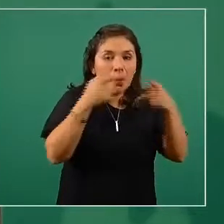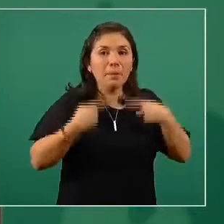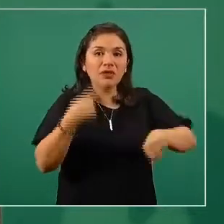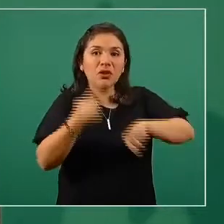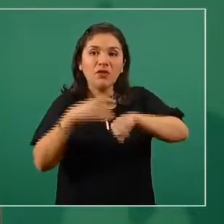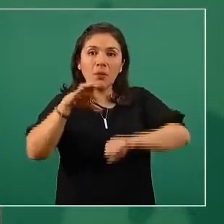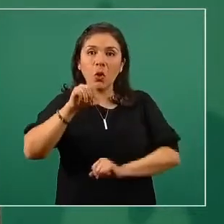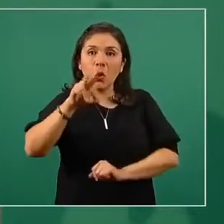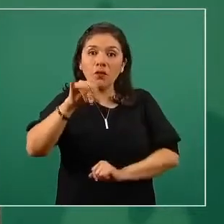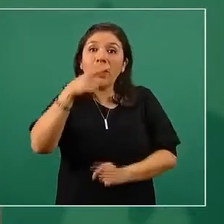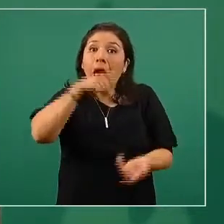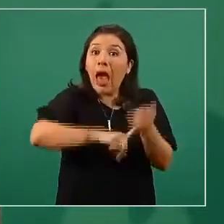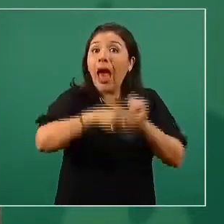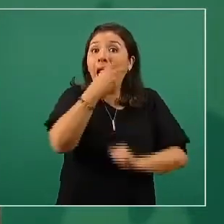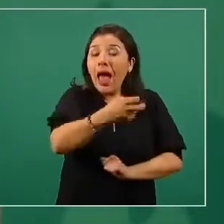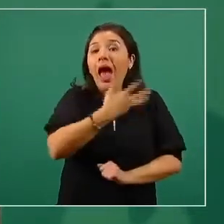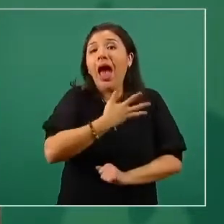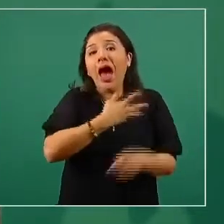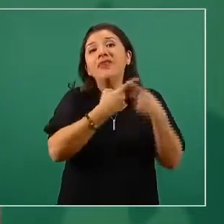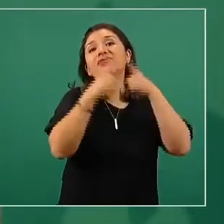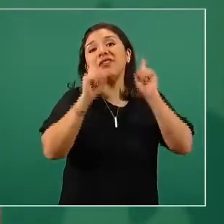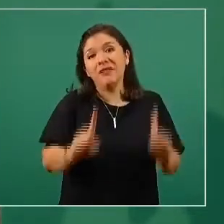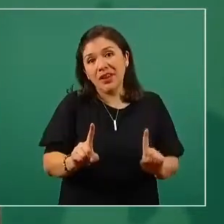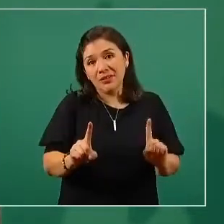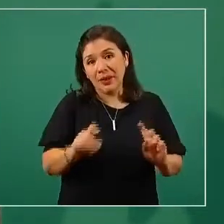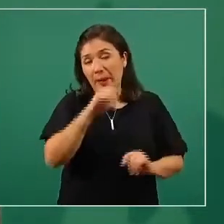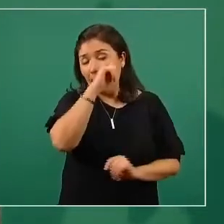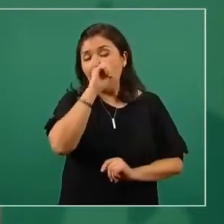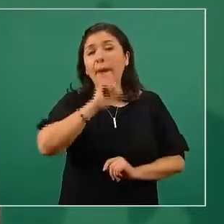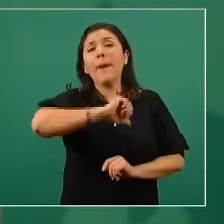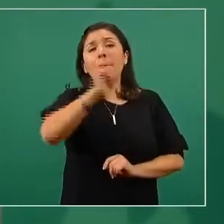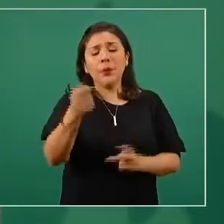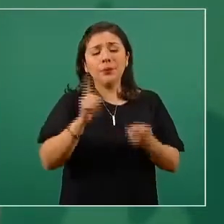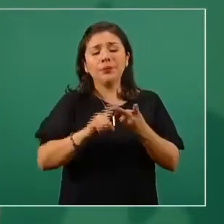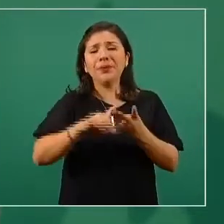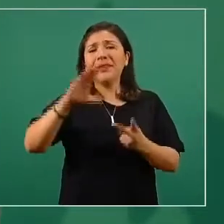una diferencia, ¿no? En relación a las